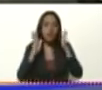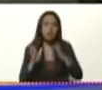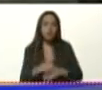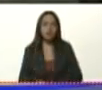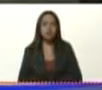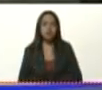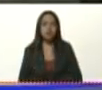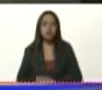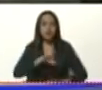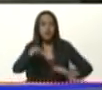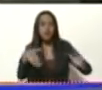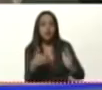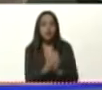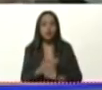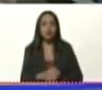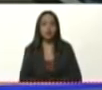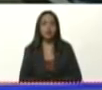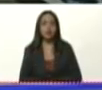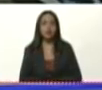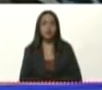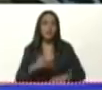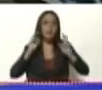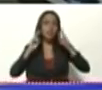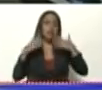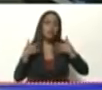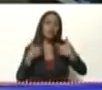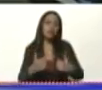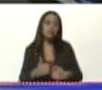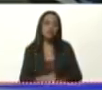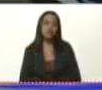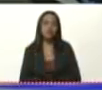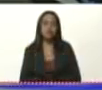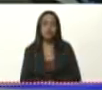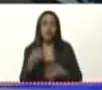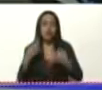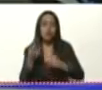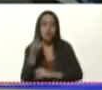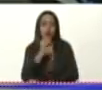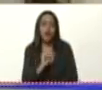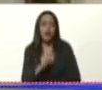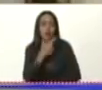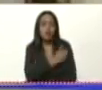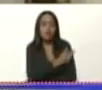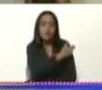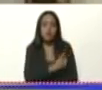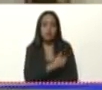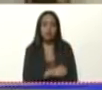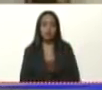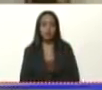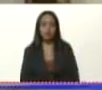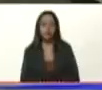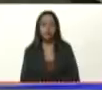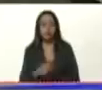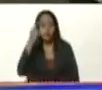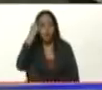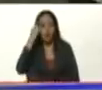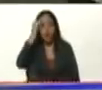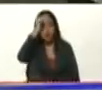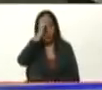todos los demás temas de salud que normalmente se presentan en el hospital. Correcto. Sí, y el día domingo, mi